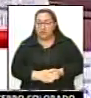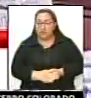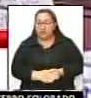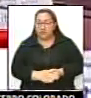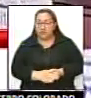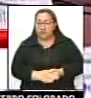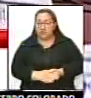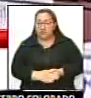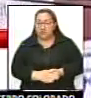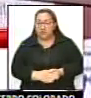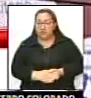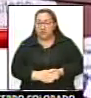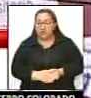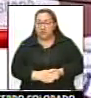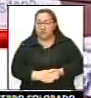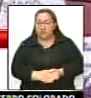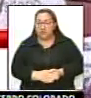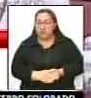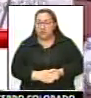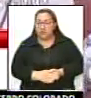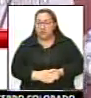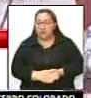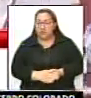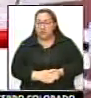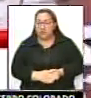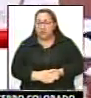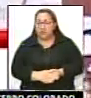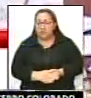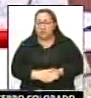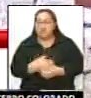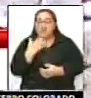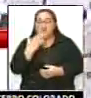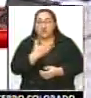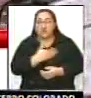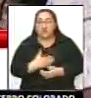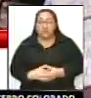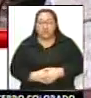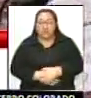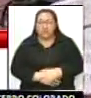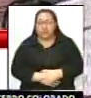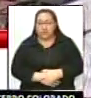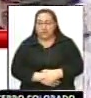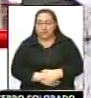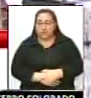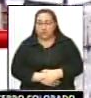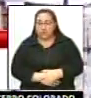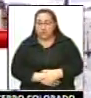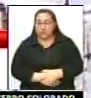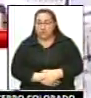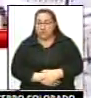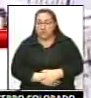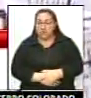Melgarejo y posteriormente Tucto y Velázquez y Apaza. Muchas gracias, presidente. Saludos, señor ministro.